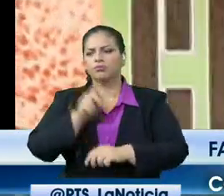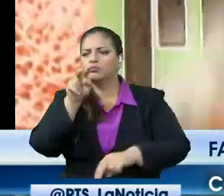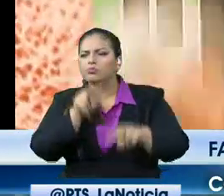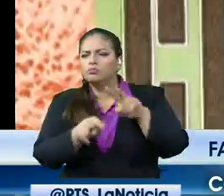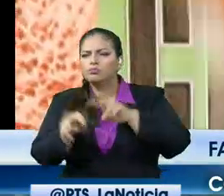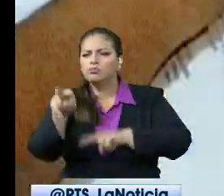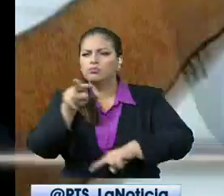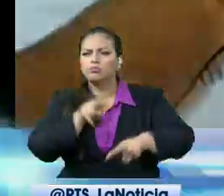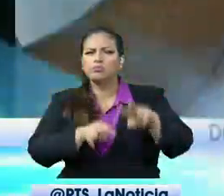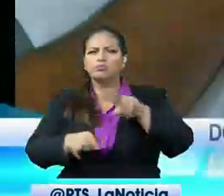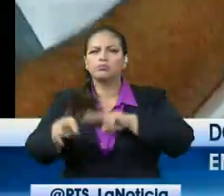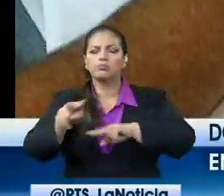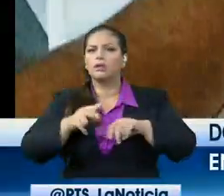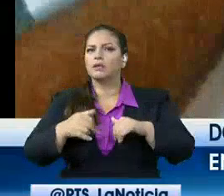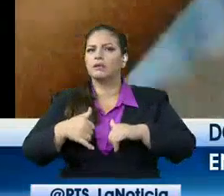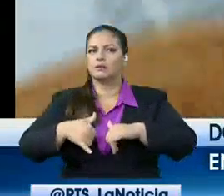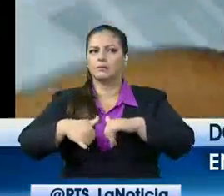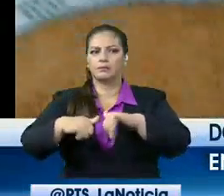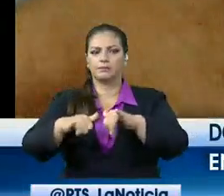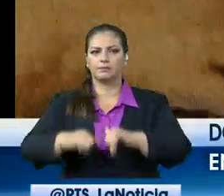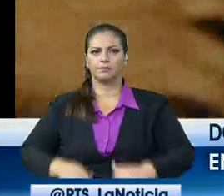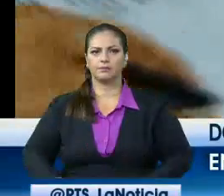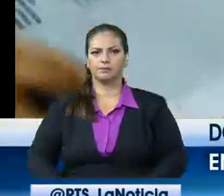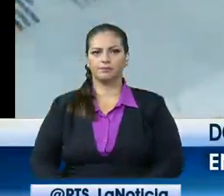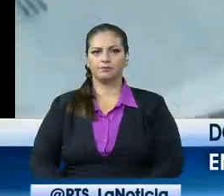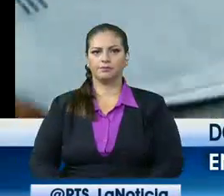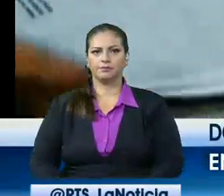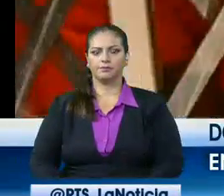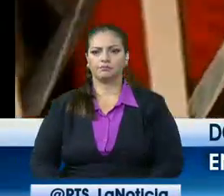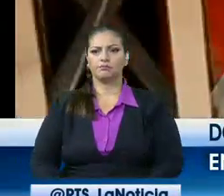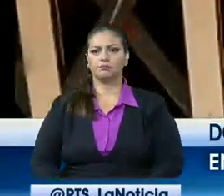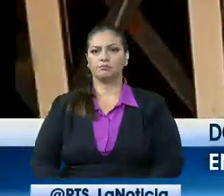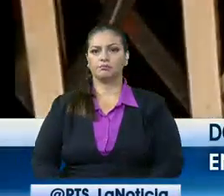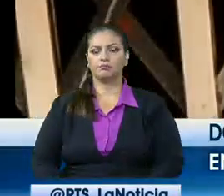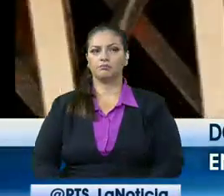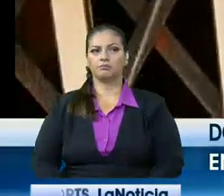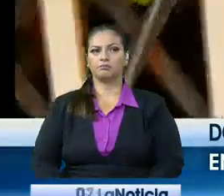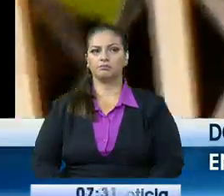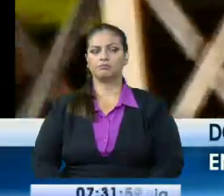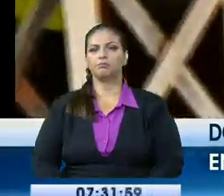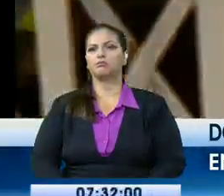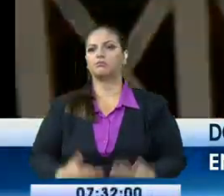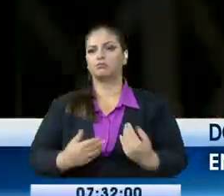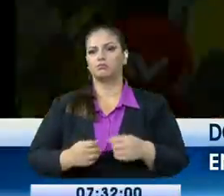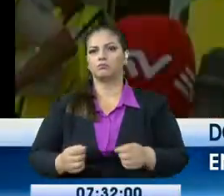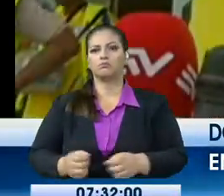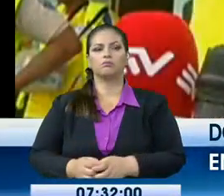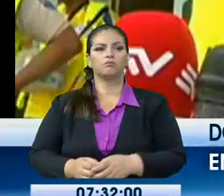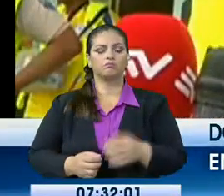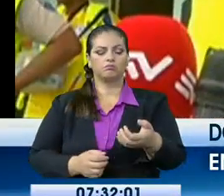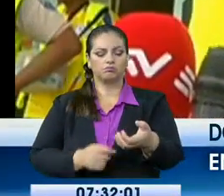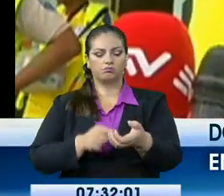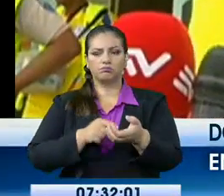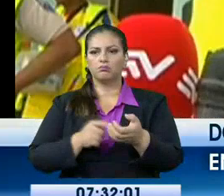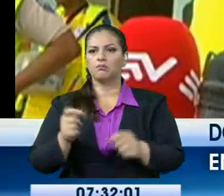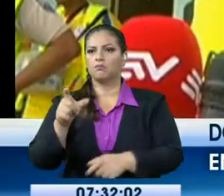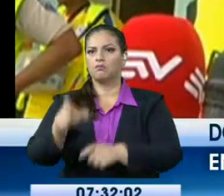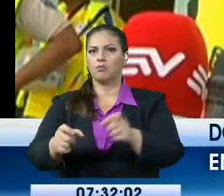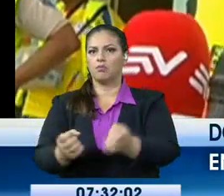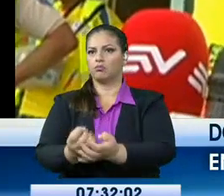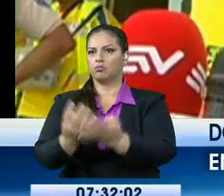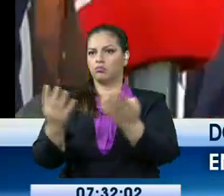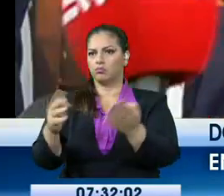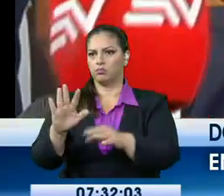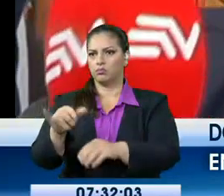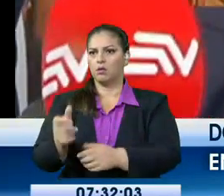los operativos para evitar delitos en la zona. No hemos tenido novedades a través del CIRNE móvil, que nos permite establecer si las personas tienen boletas de captura